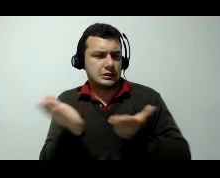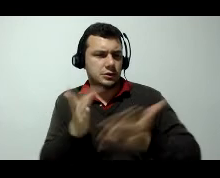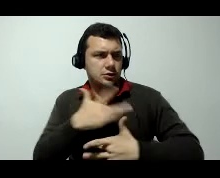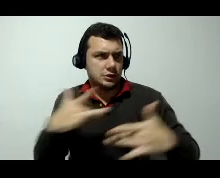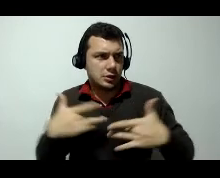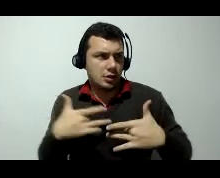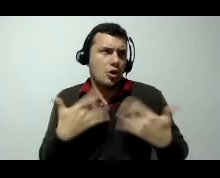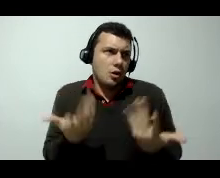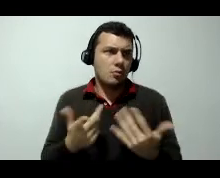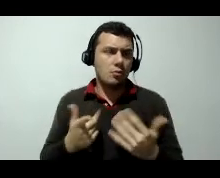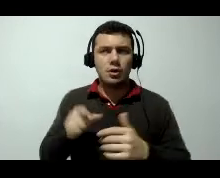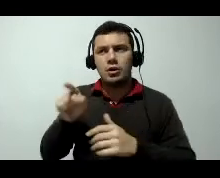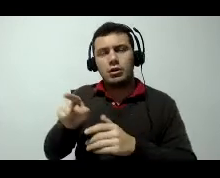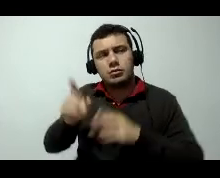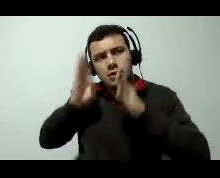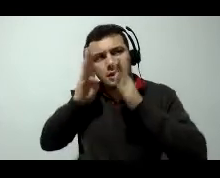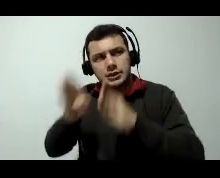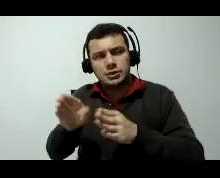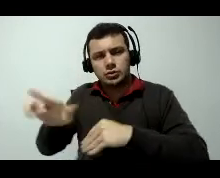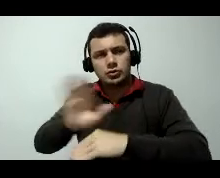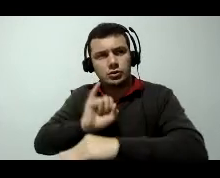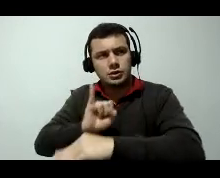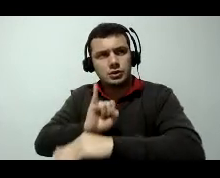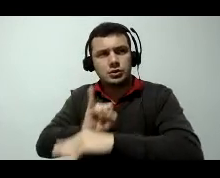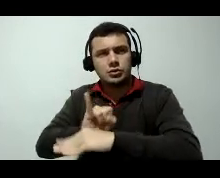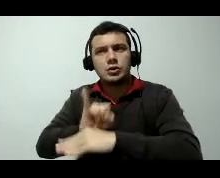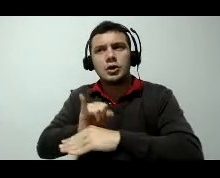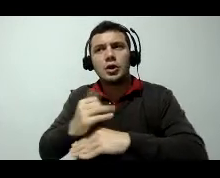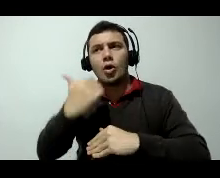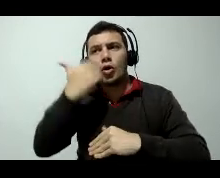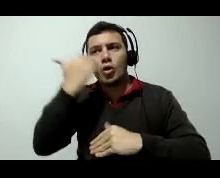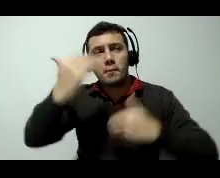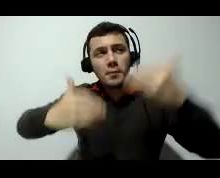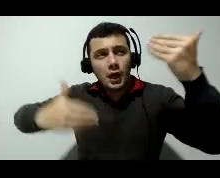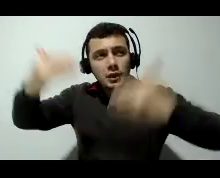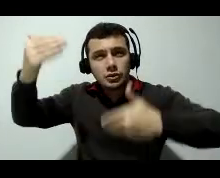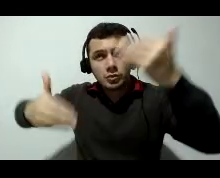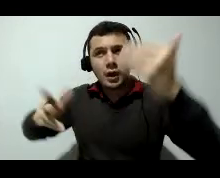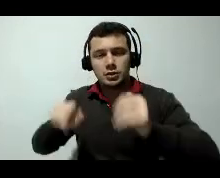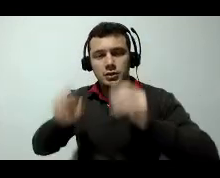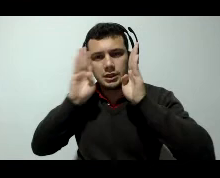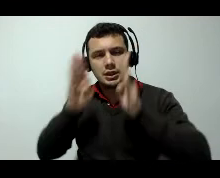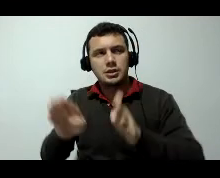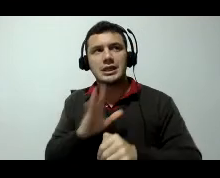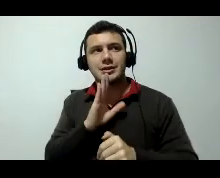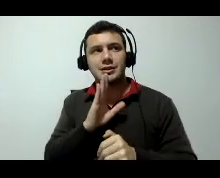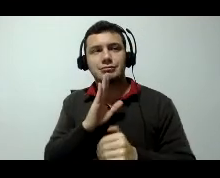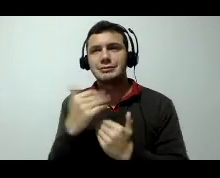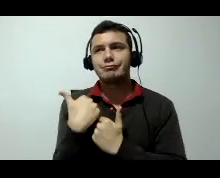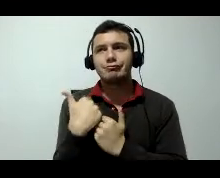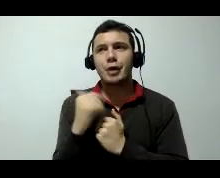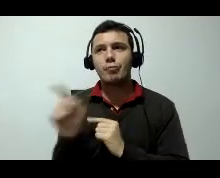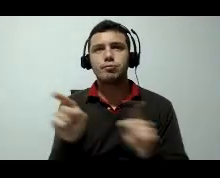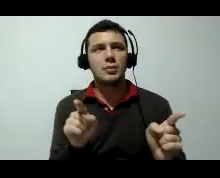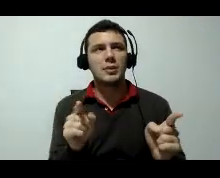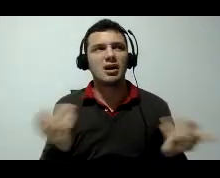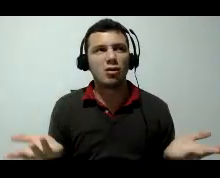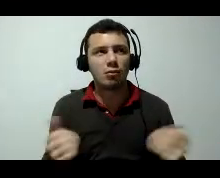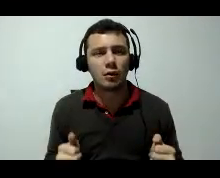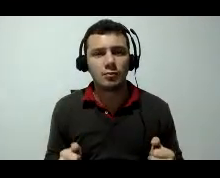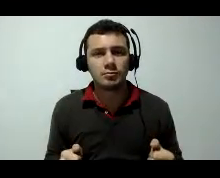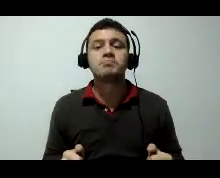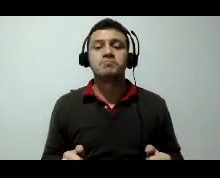a una institución que brinda cuidado a adultos mayores. En este caso, ¿de quién es la responsabilidad? La responsabilidad es de